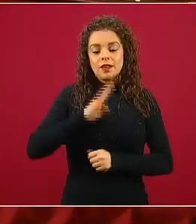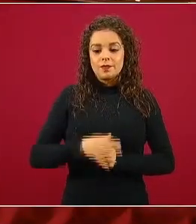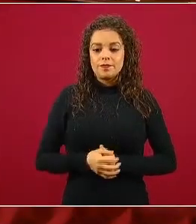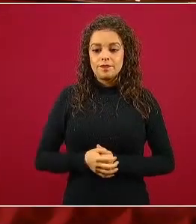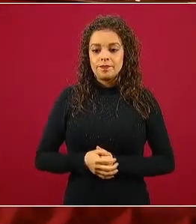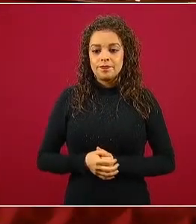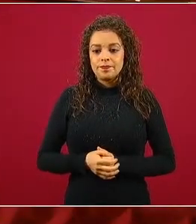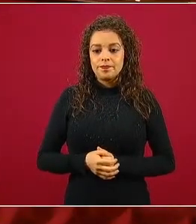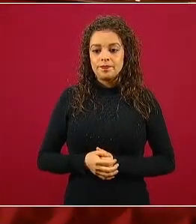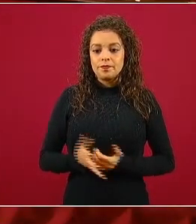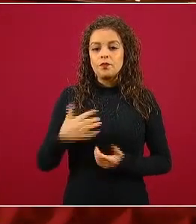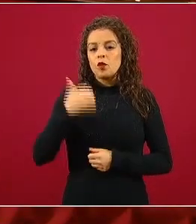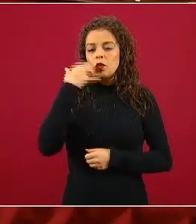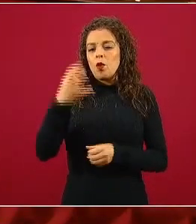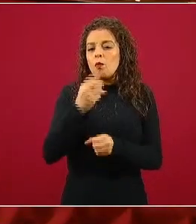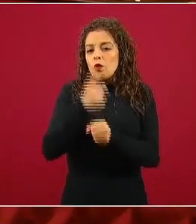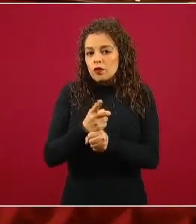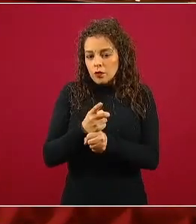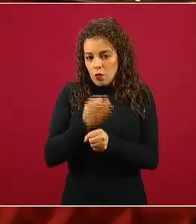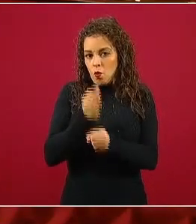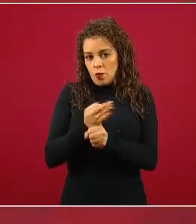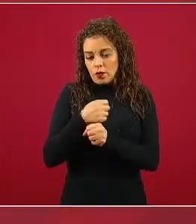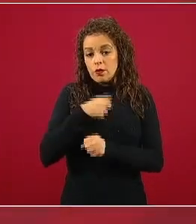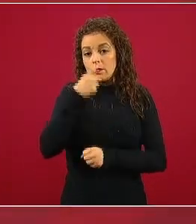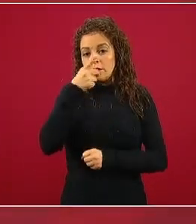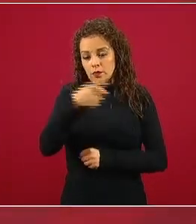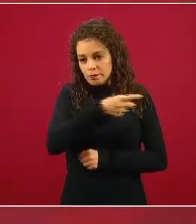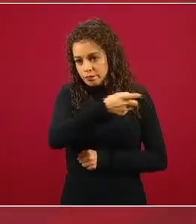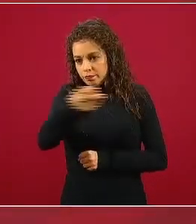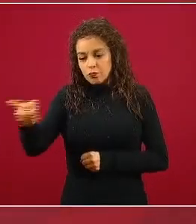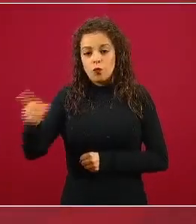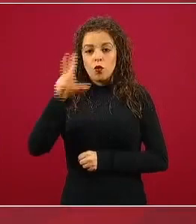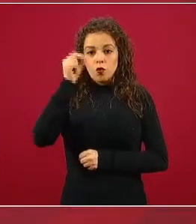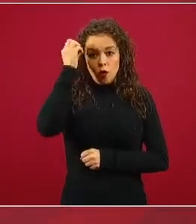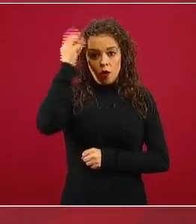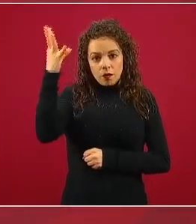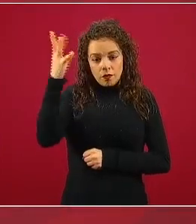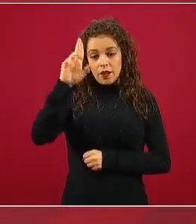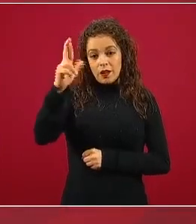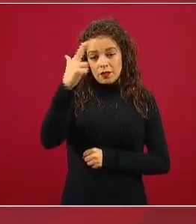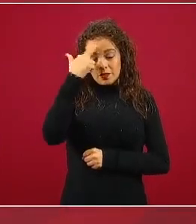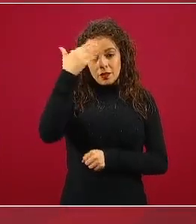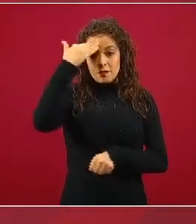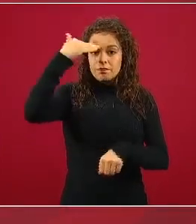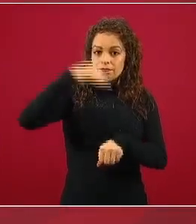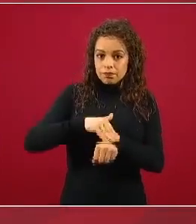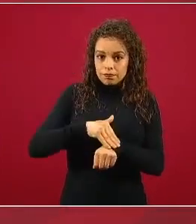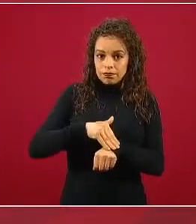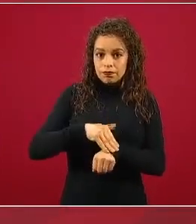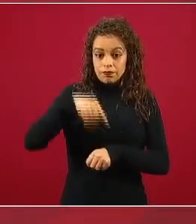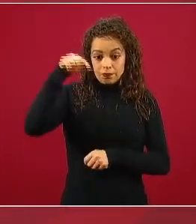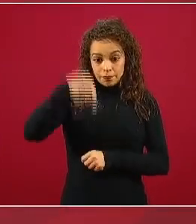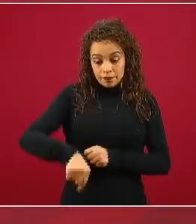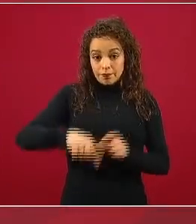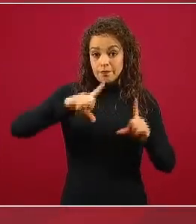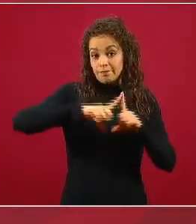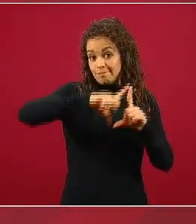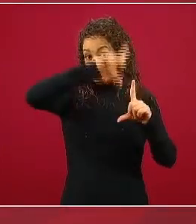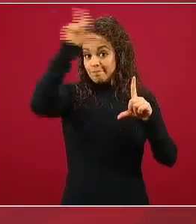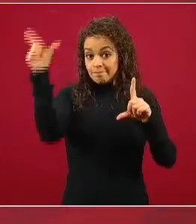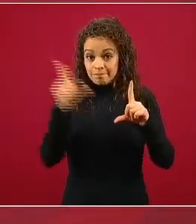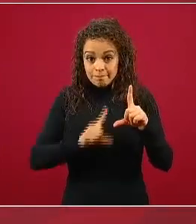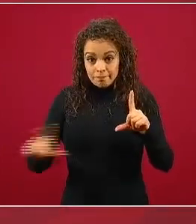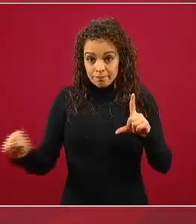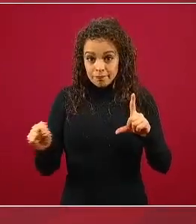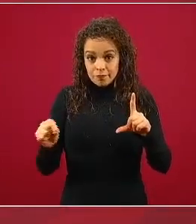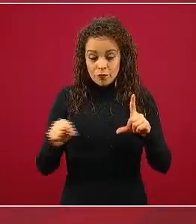perder la oportunidad de recordarles a todas y todos los miembros de esta república que